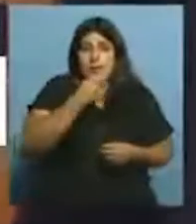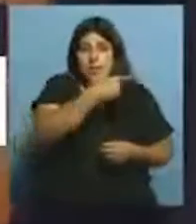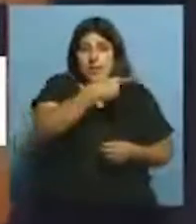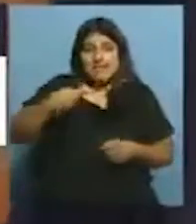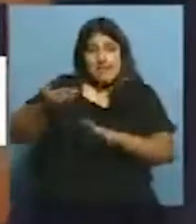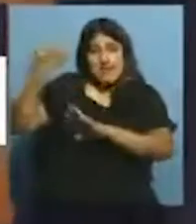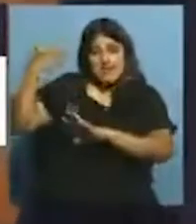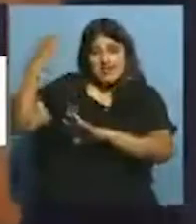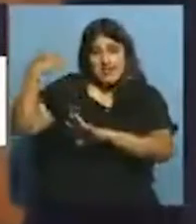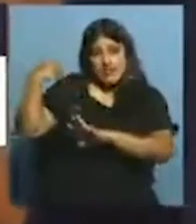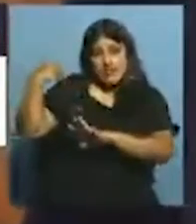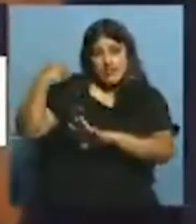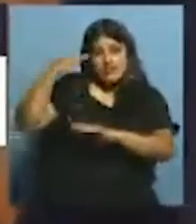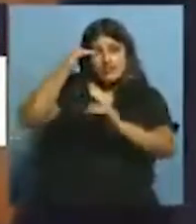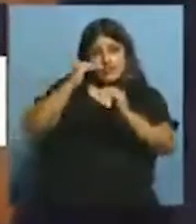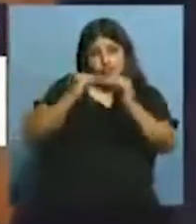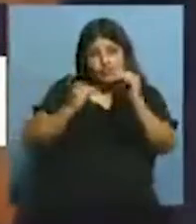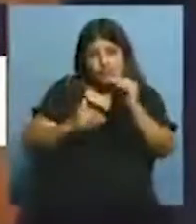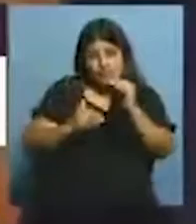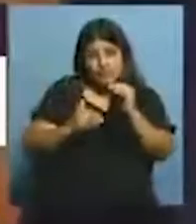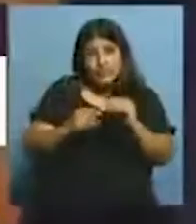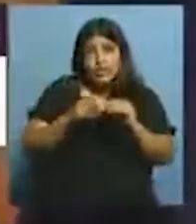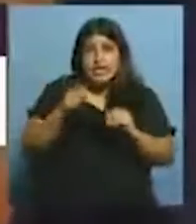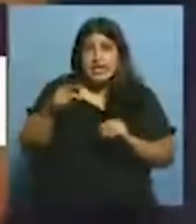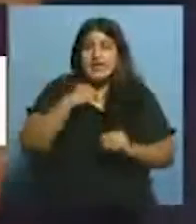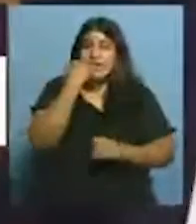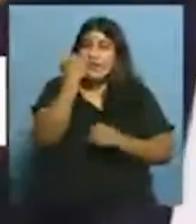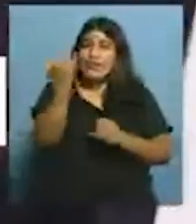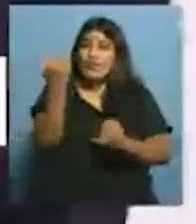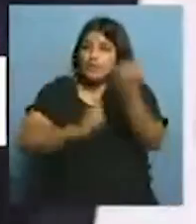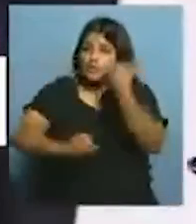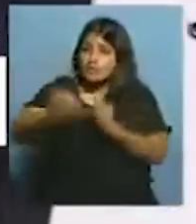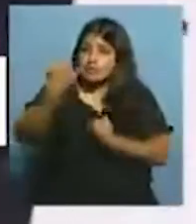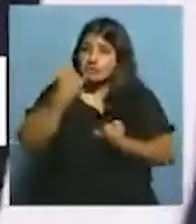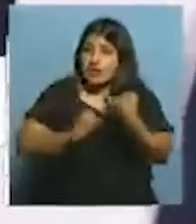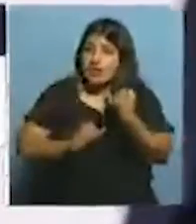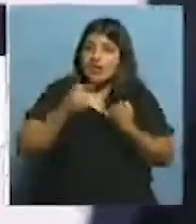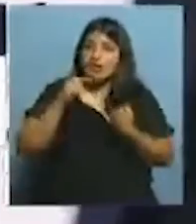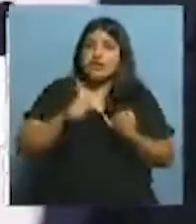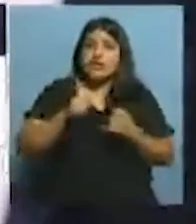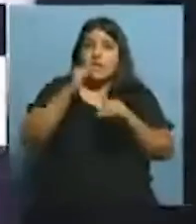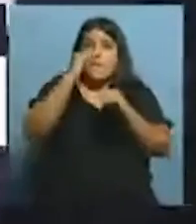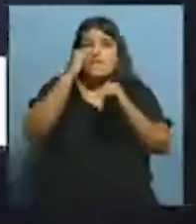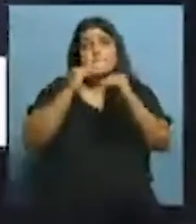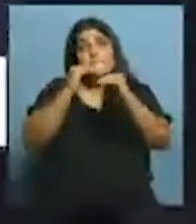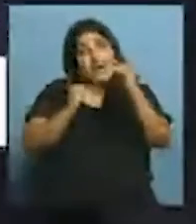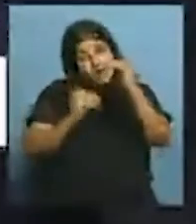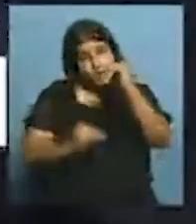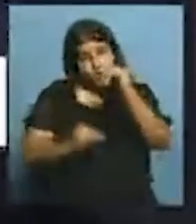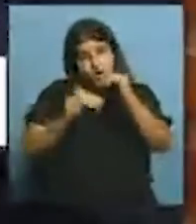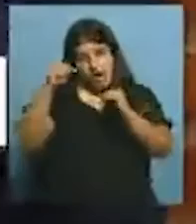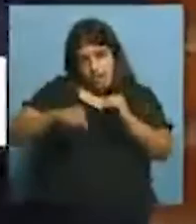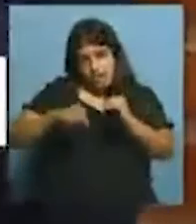nos decía el secretario que tiene que ver con que, bueno, la gente al tener menos poder adquisitivo se produce por lo general esto de la disminución, digamos.